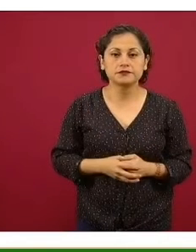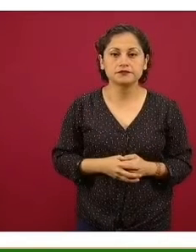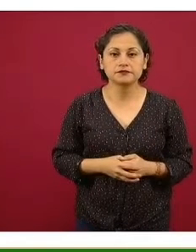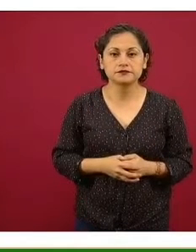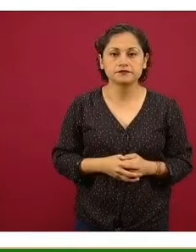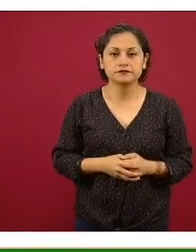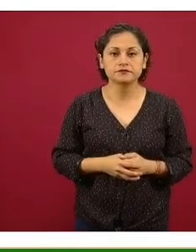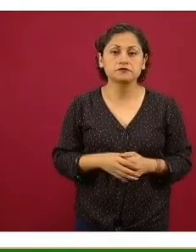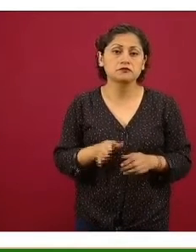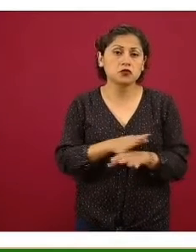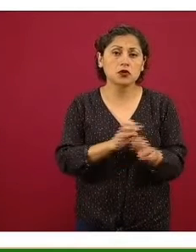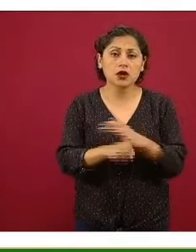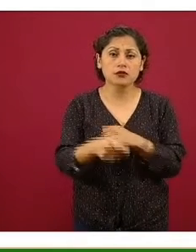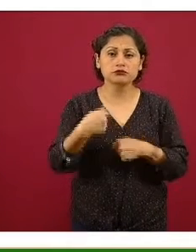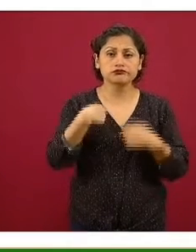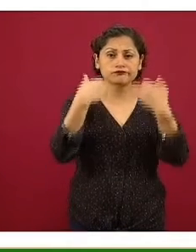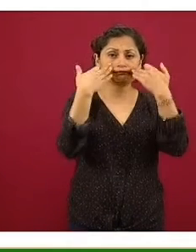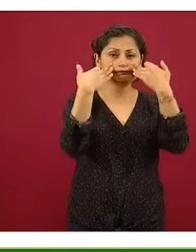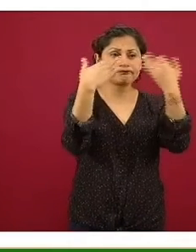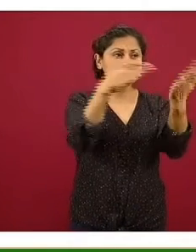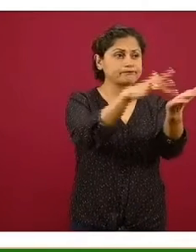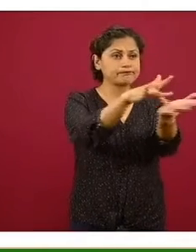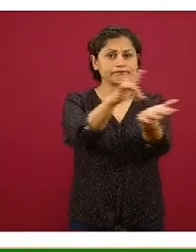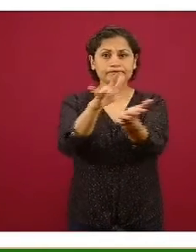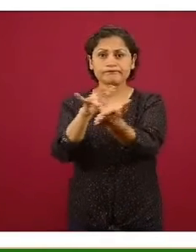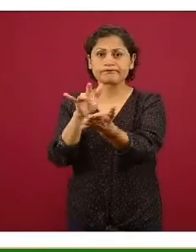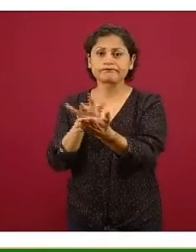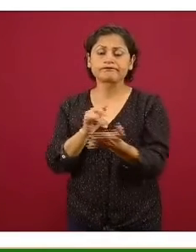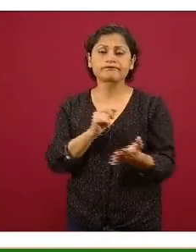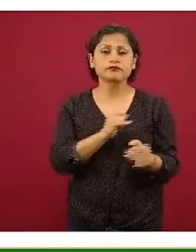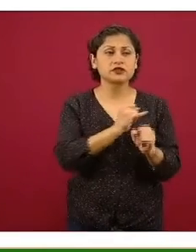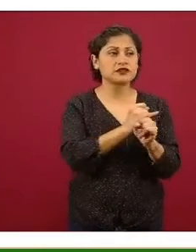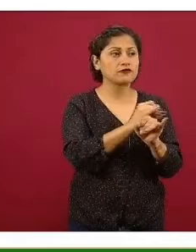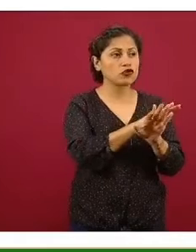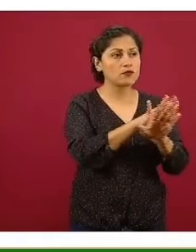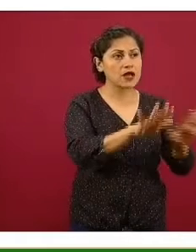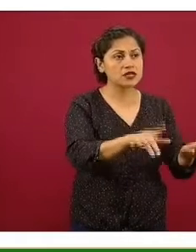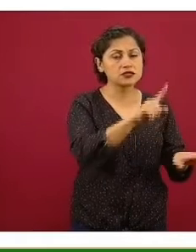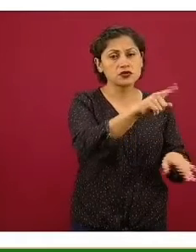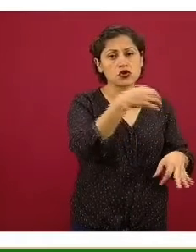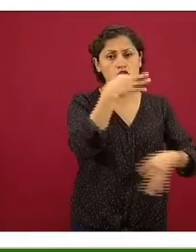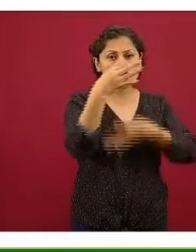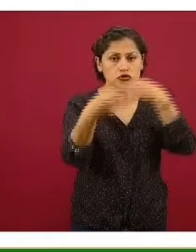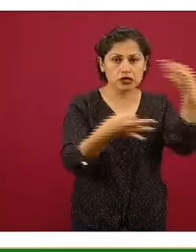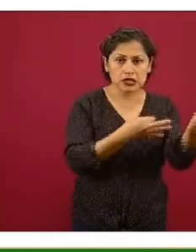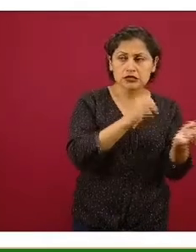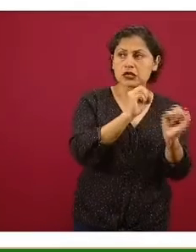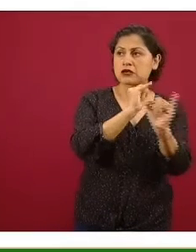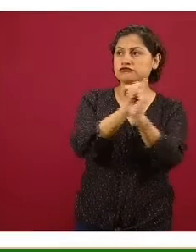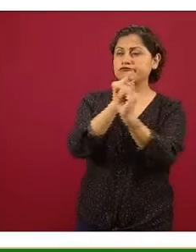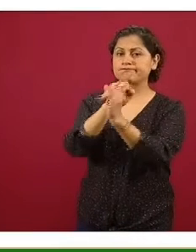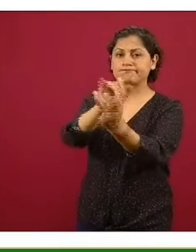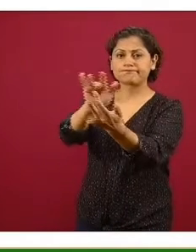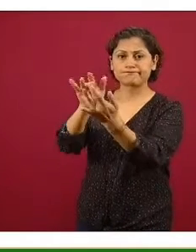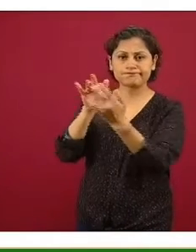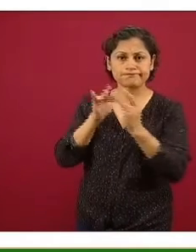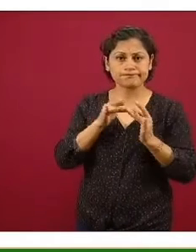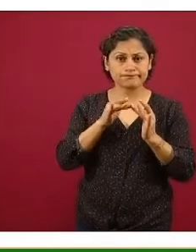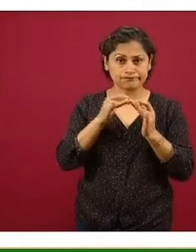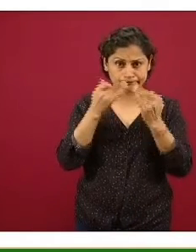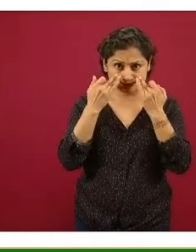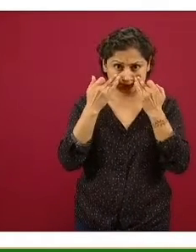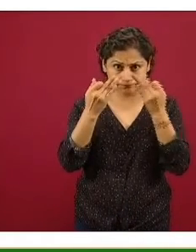de redes sociales, de informes en una nota periodística, que es evidencia que realmente